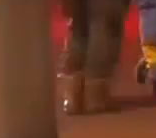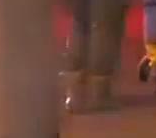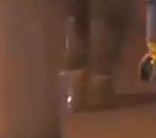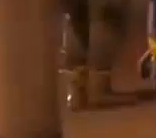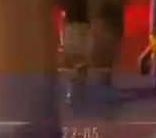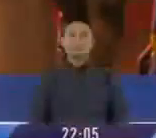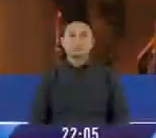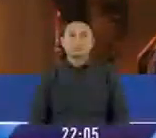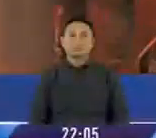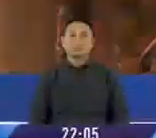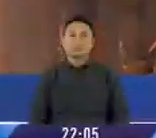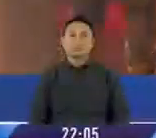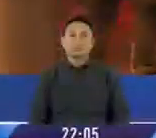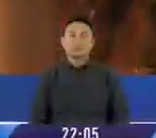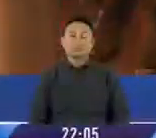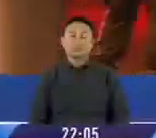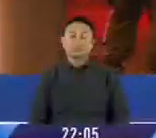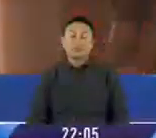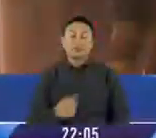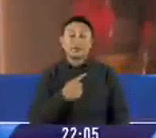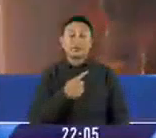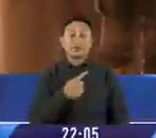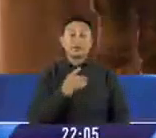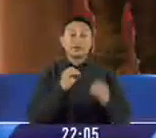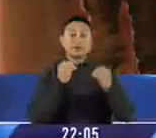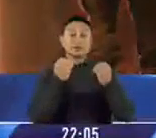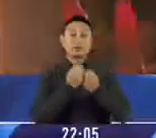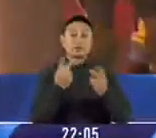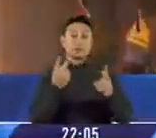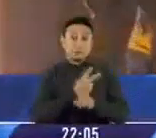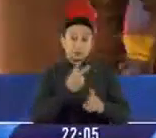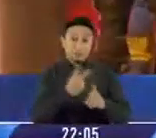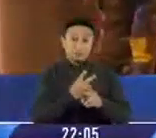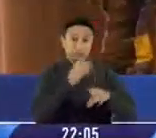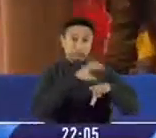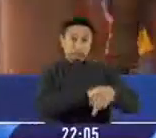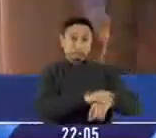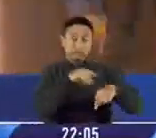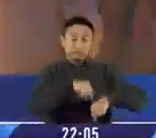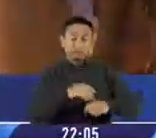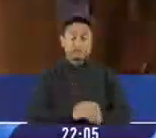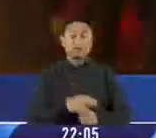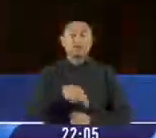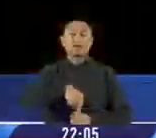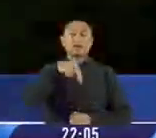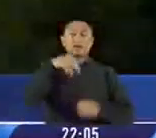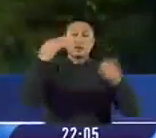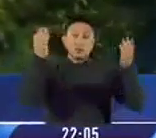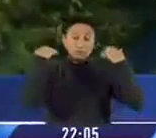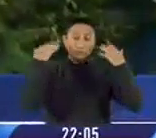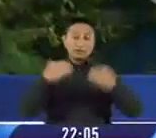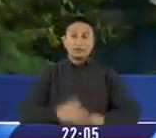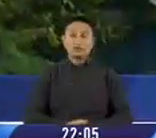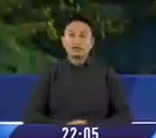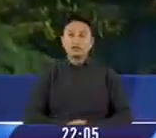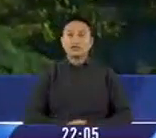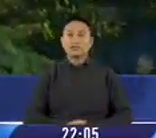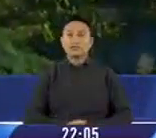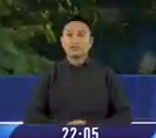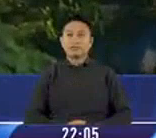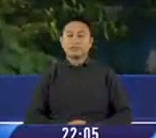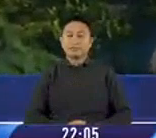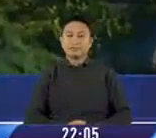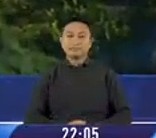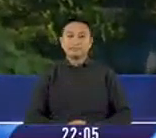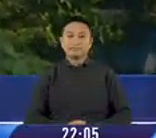se logró desarticular una organización delictiva que operaba en el norte de Guayaquil. Se trata de